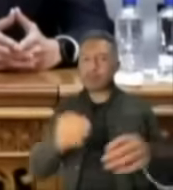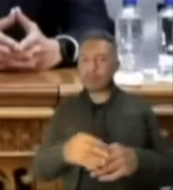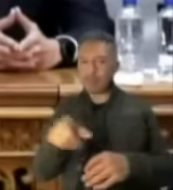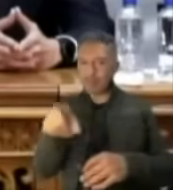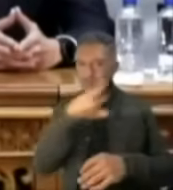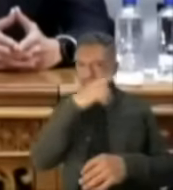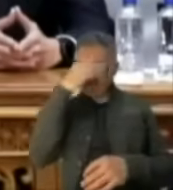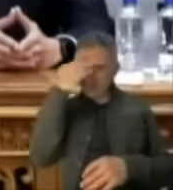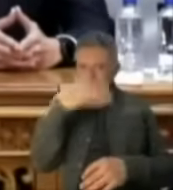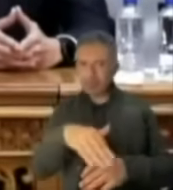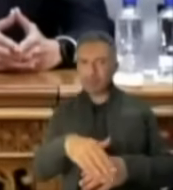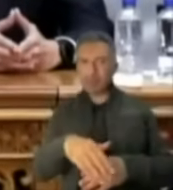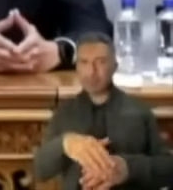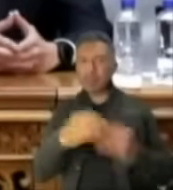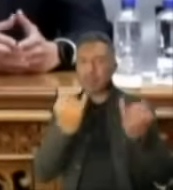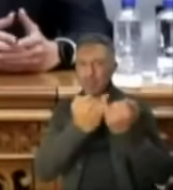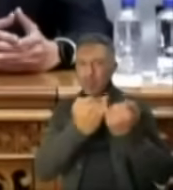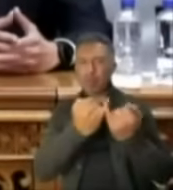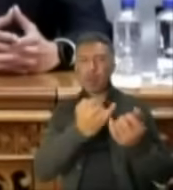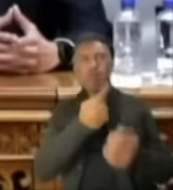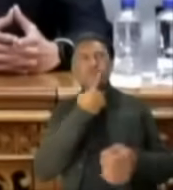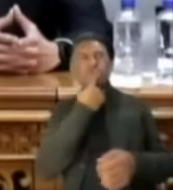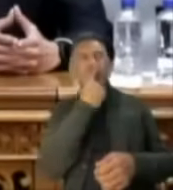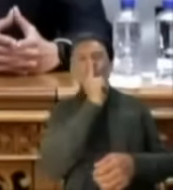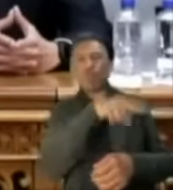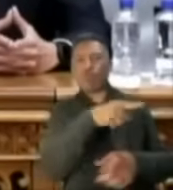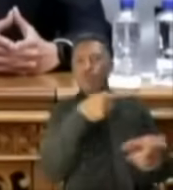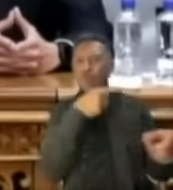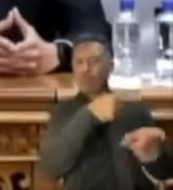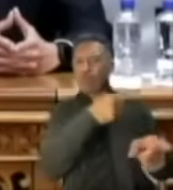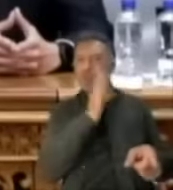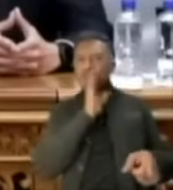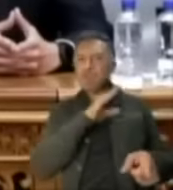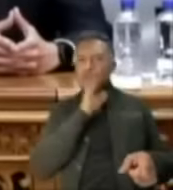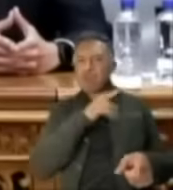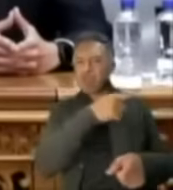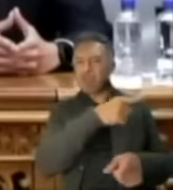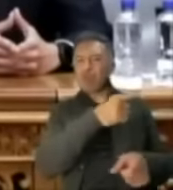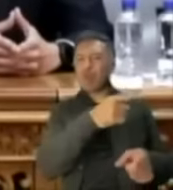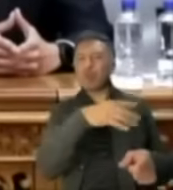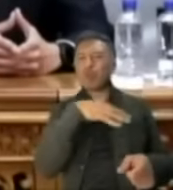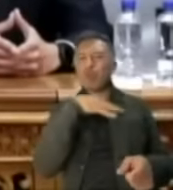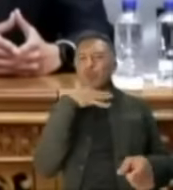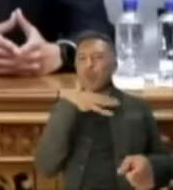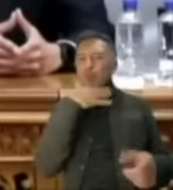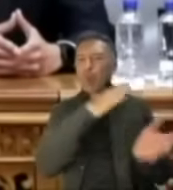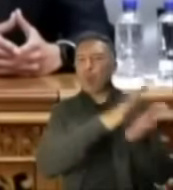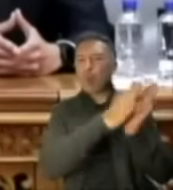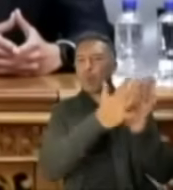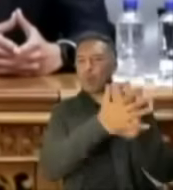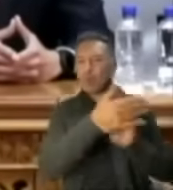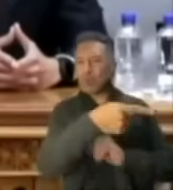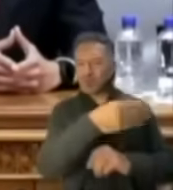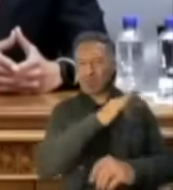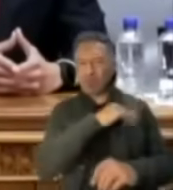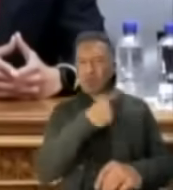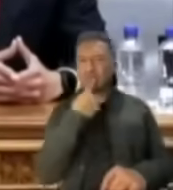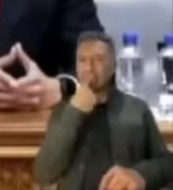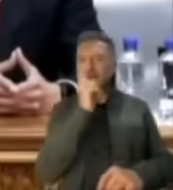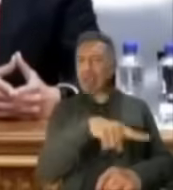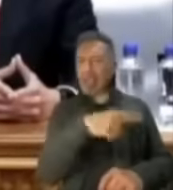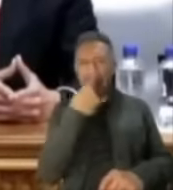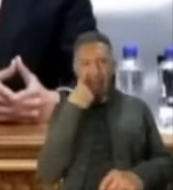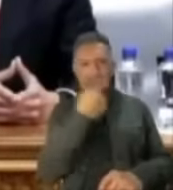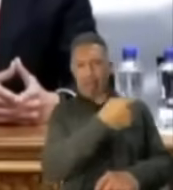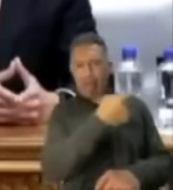y denunciar, estigmatizar al corrupto y